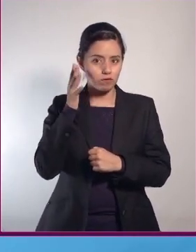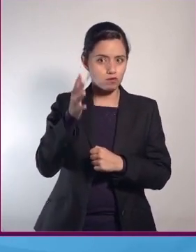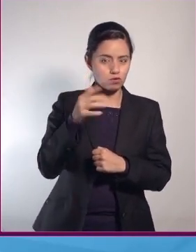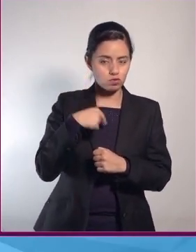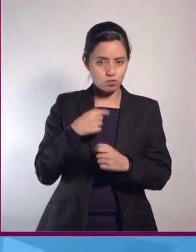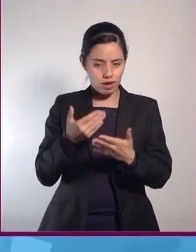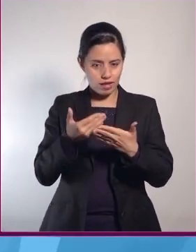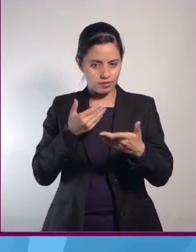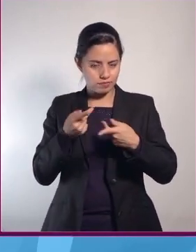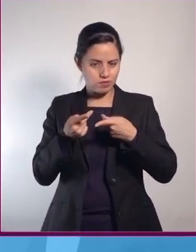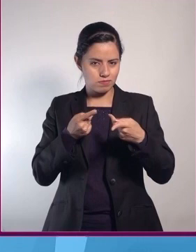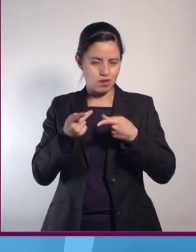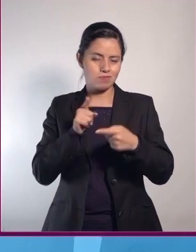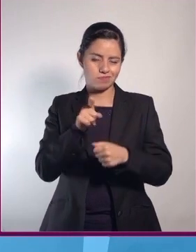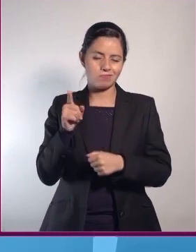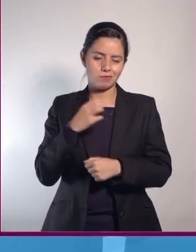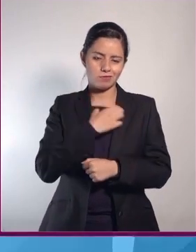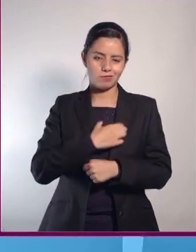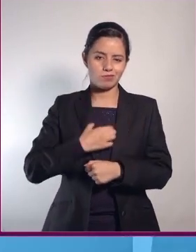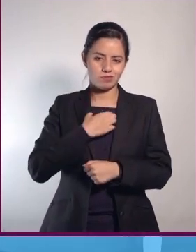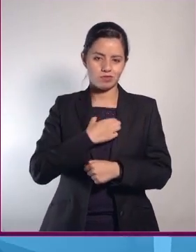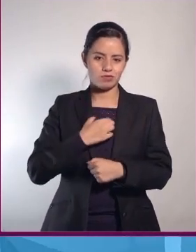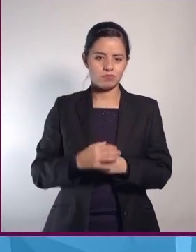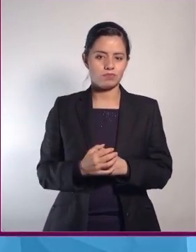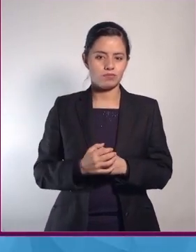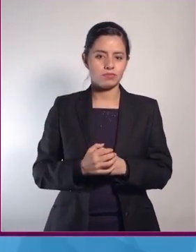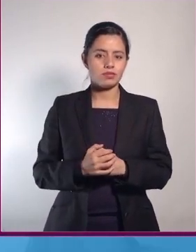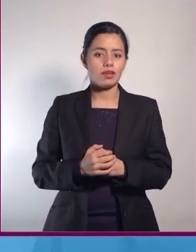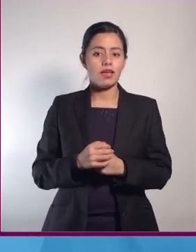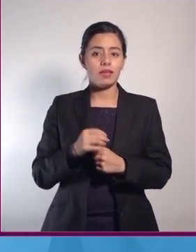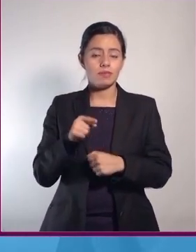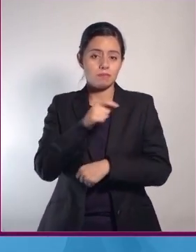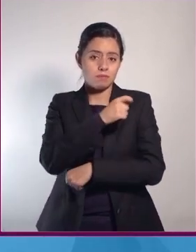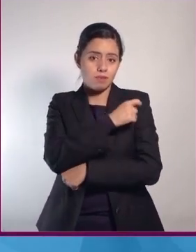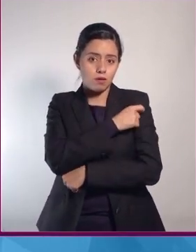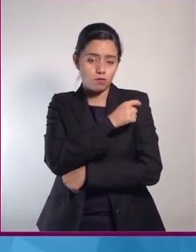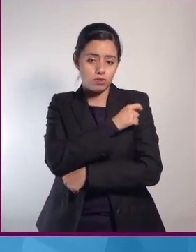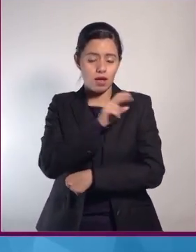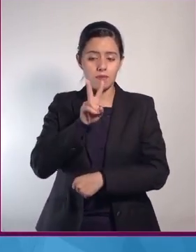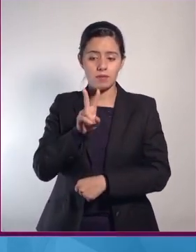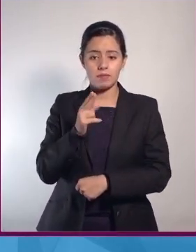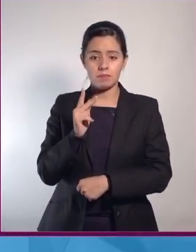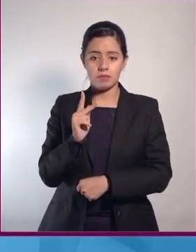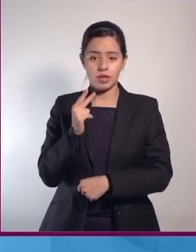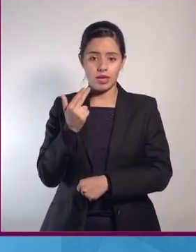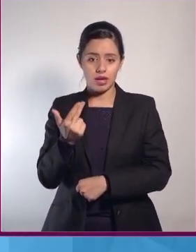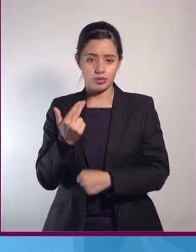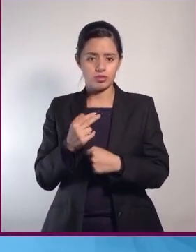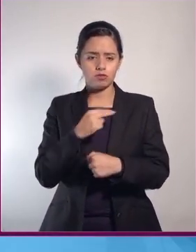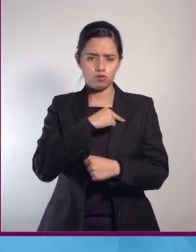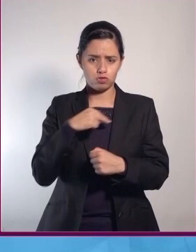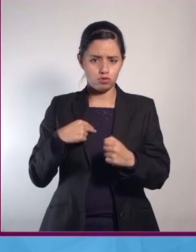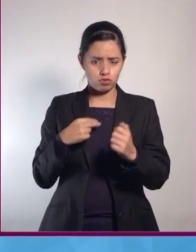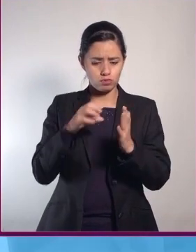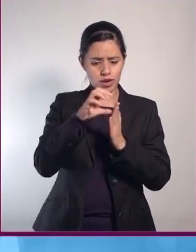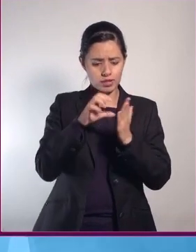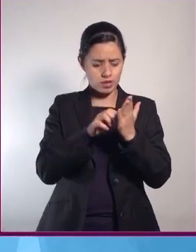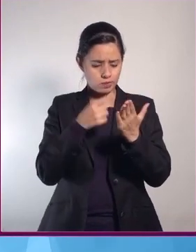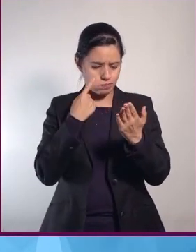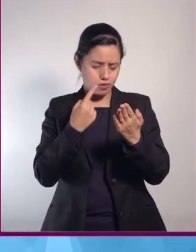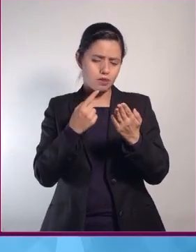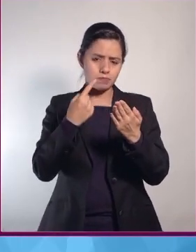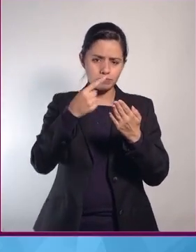El tiempo que estábamos ya programado para la vacuna de la VPH lo estábamos realizando y justo ya